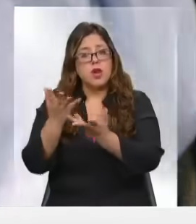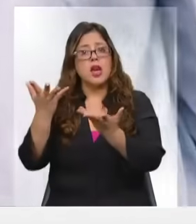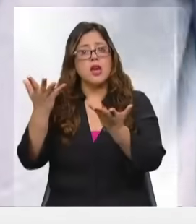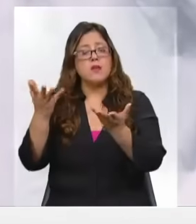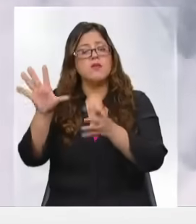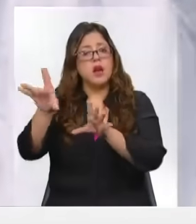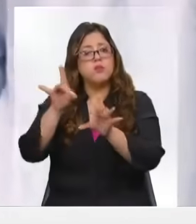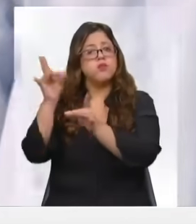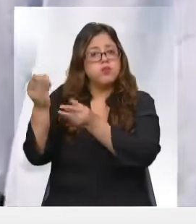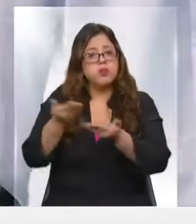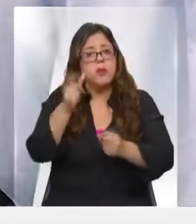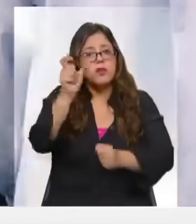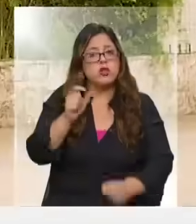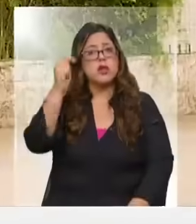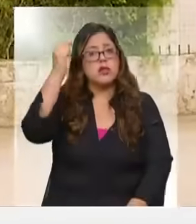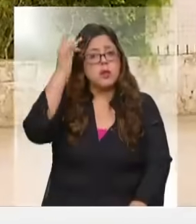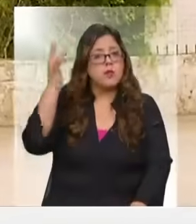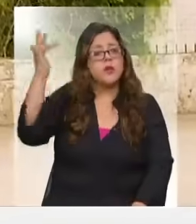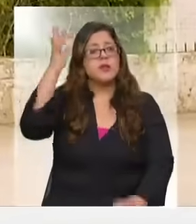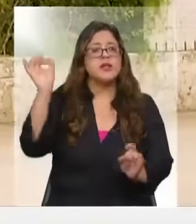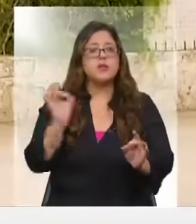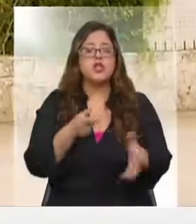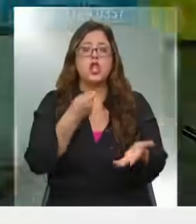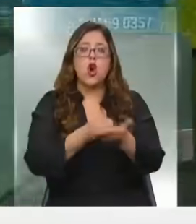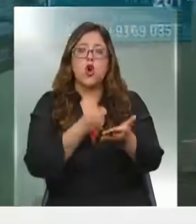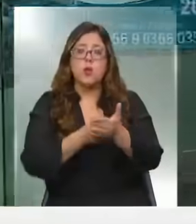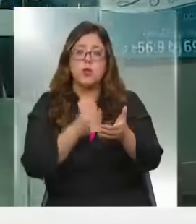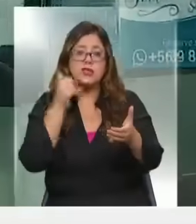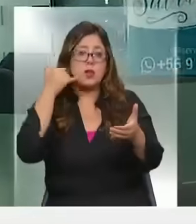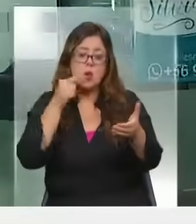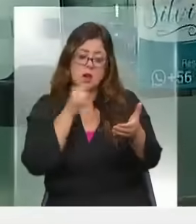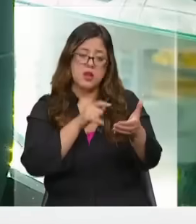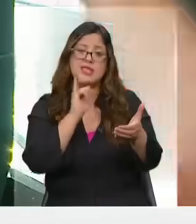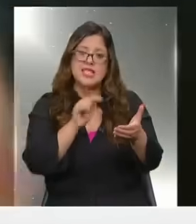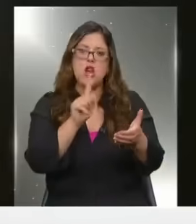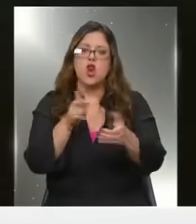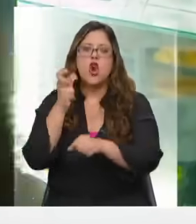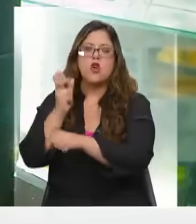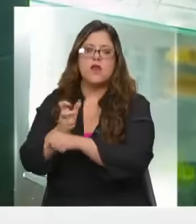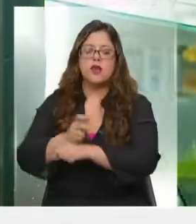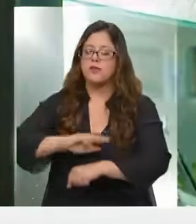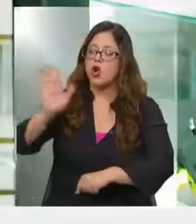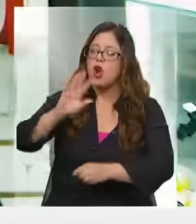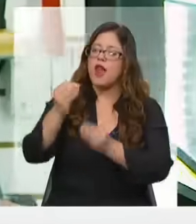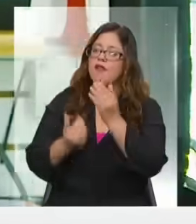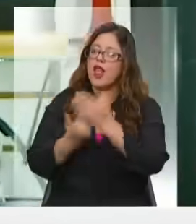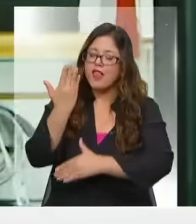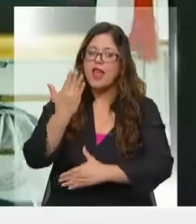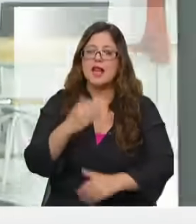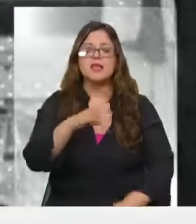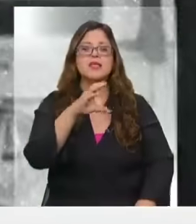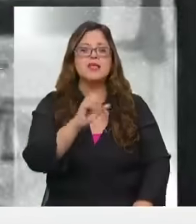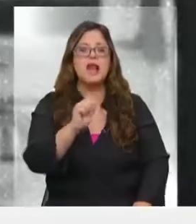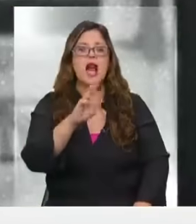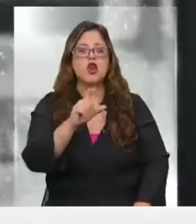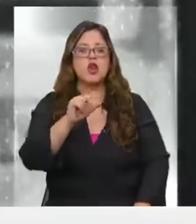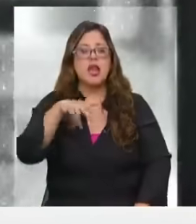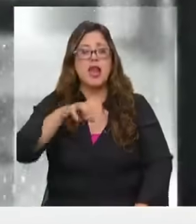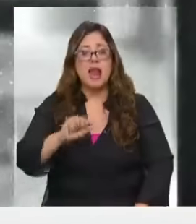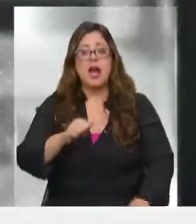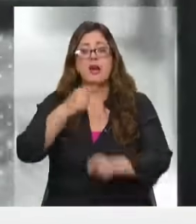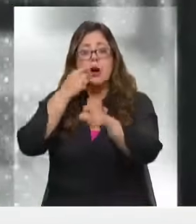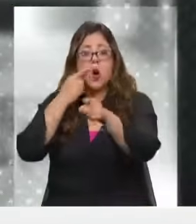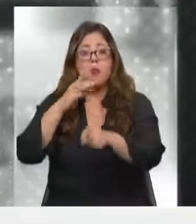aclare si el teléfono que compró es o no robado. Hola, buen día. Carolina. David